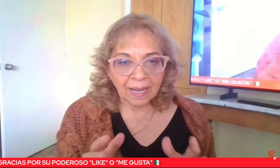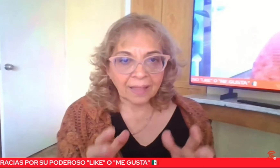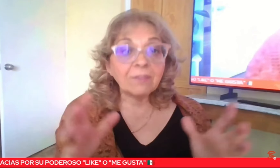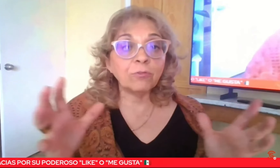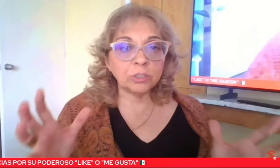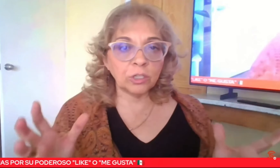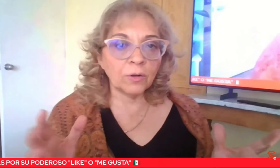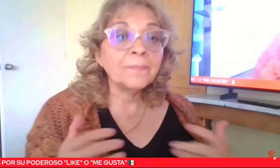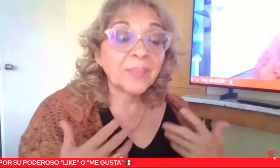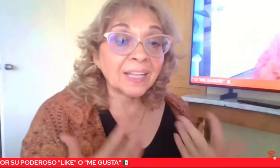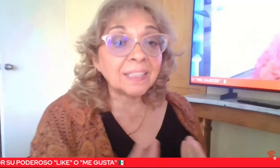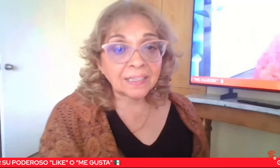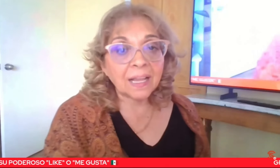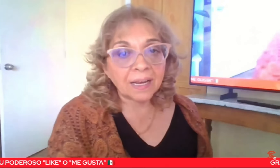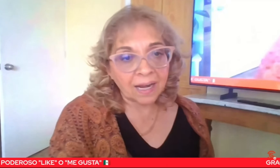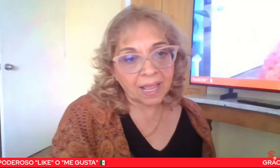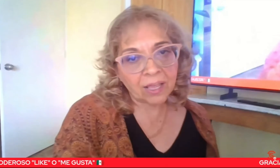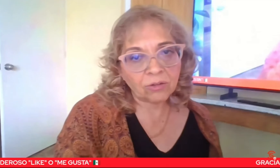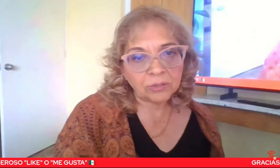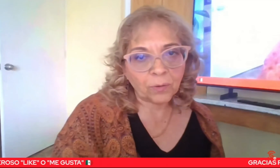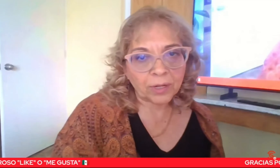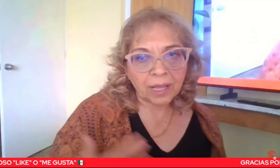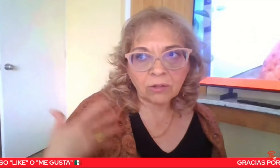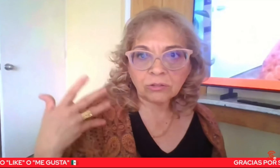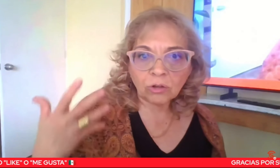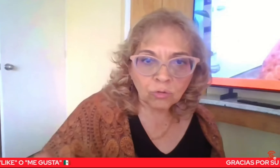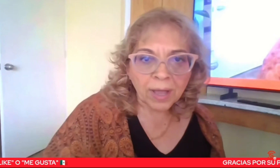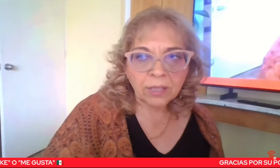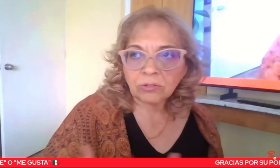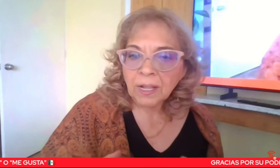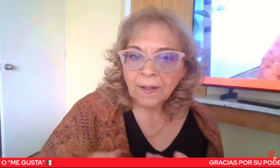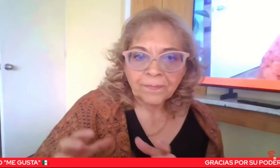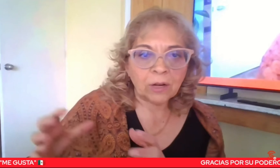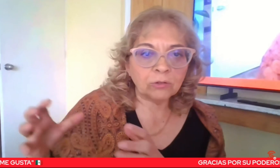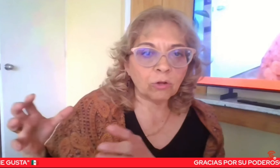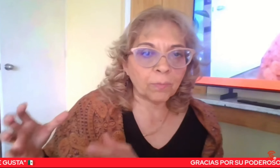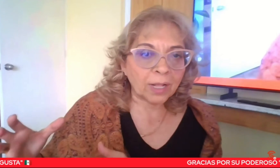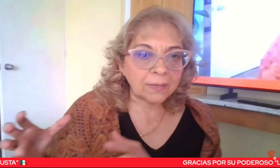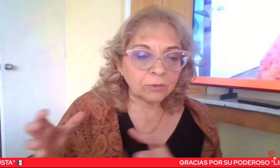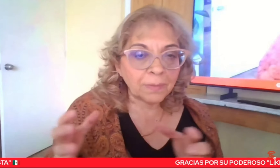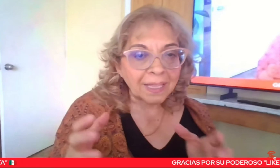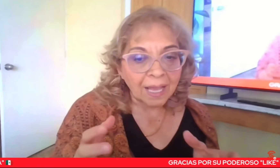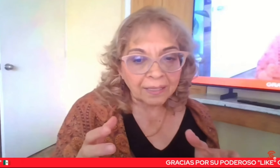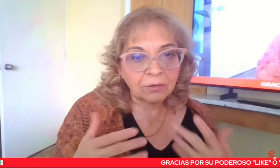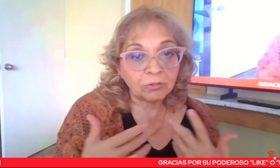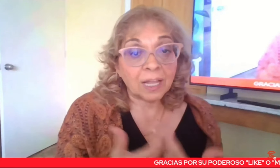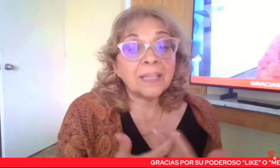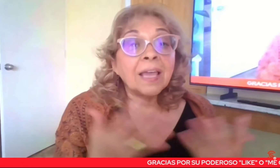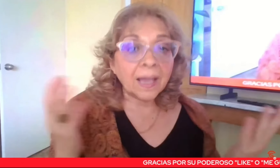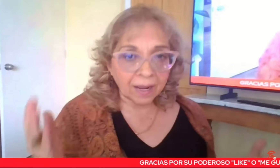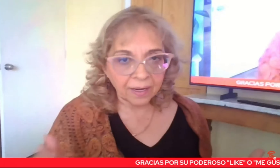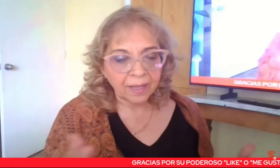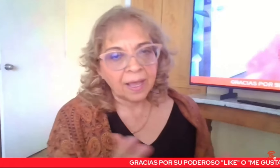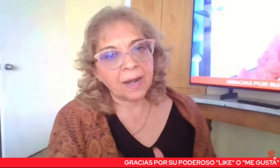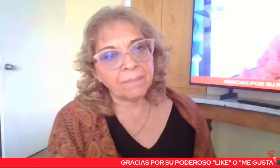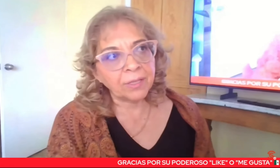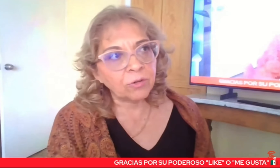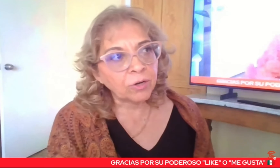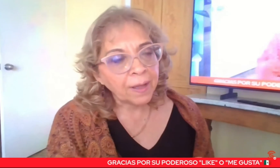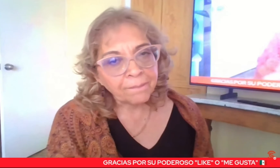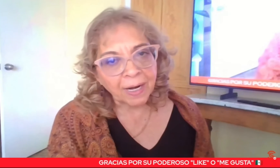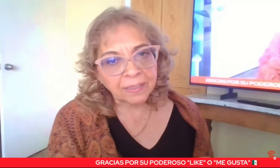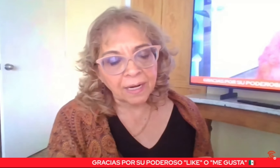la difusión que sí tienen ellos, porque ellos son dueños de los corporativos mediáticos que llegan a la